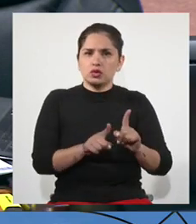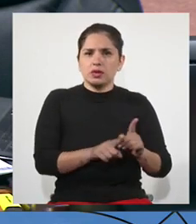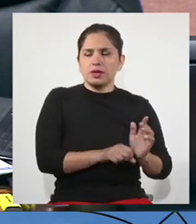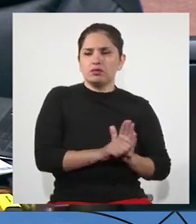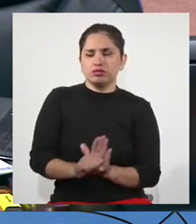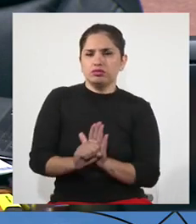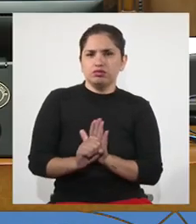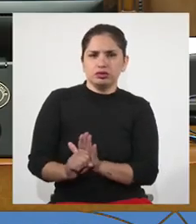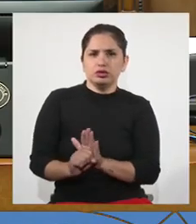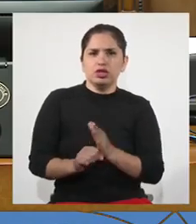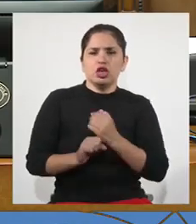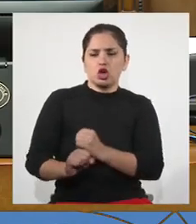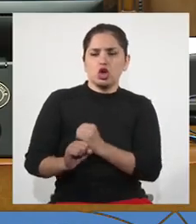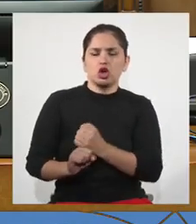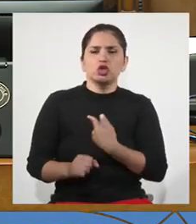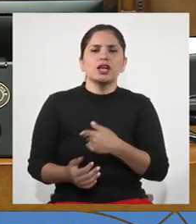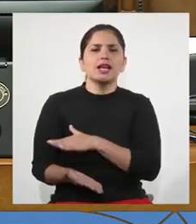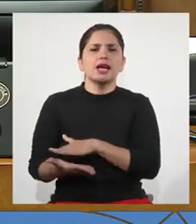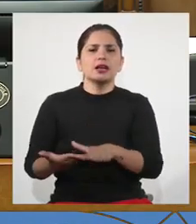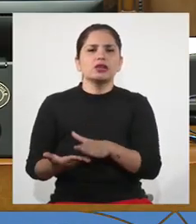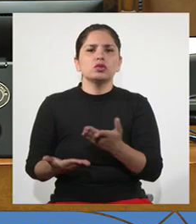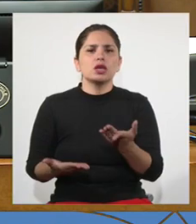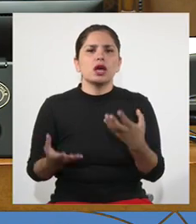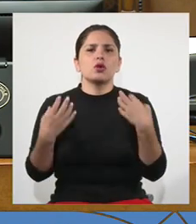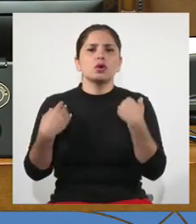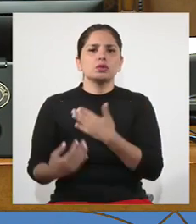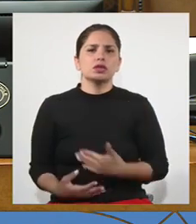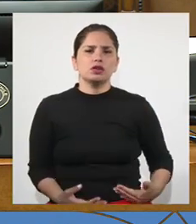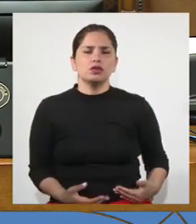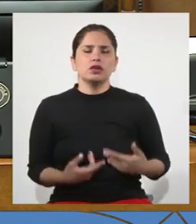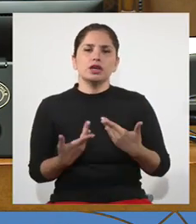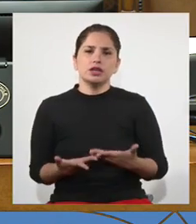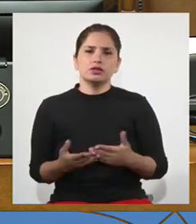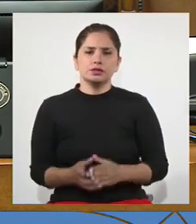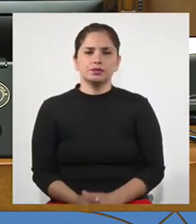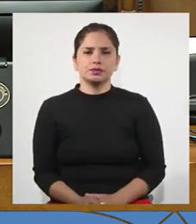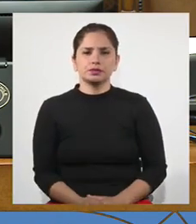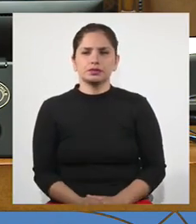parte del gobierno. Eso, señora presidenta. Gracias, senadora Proboste.